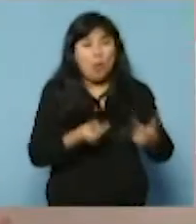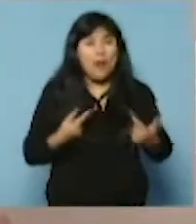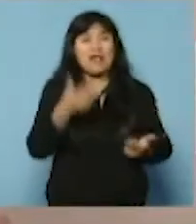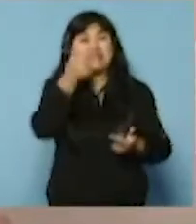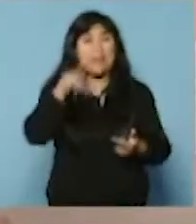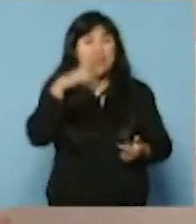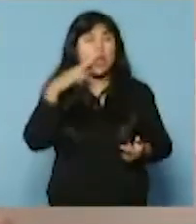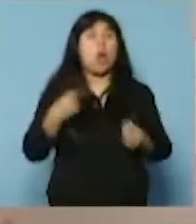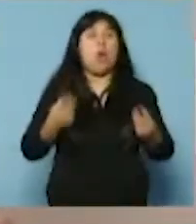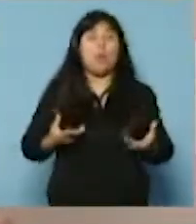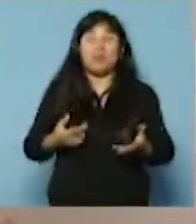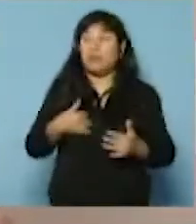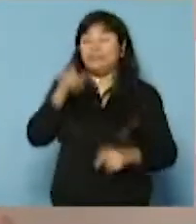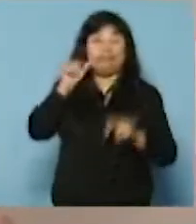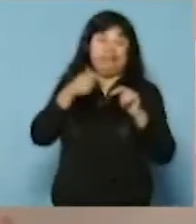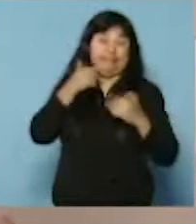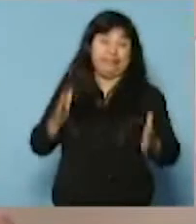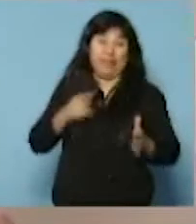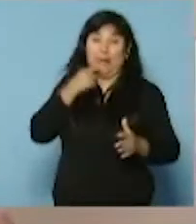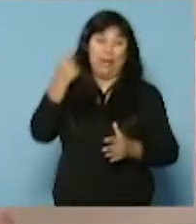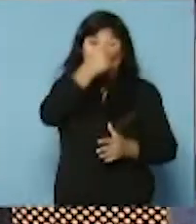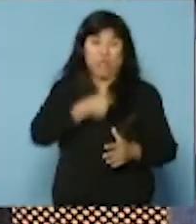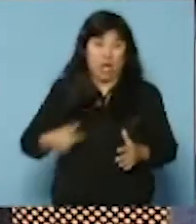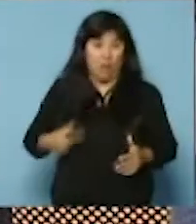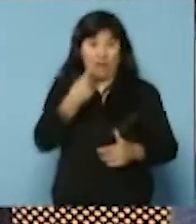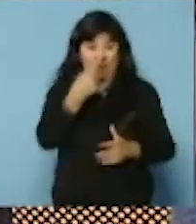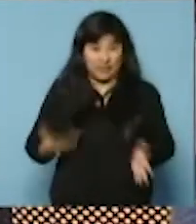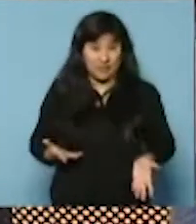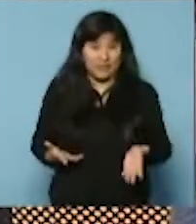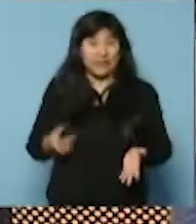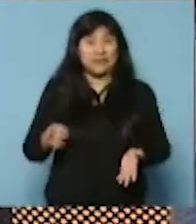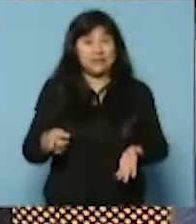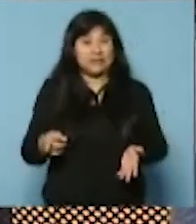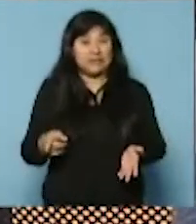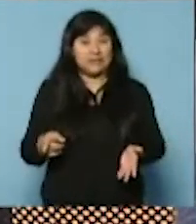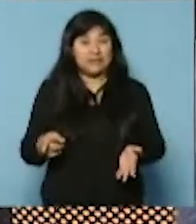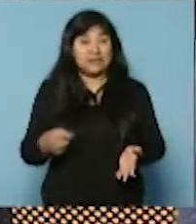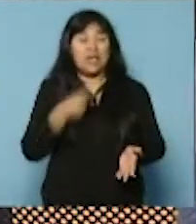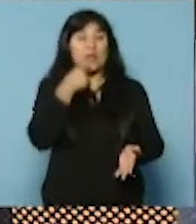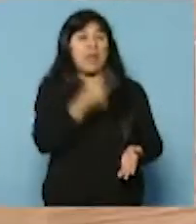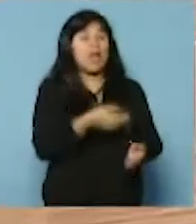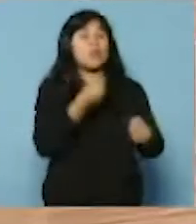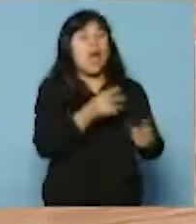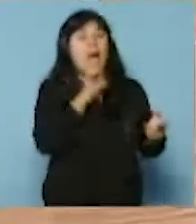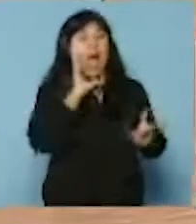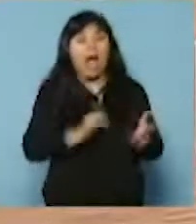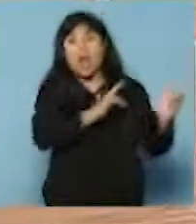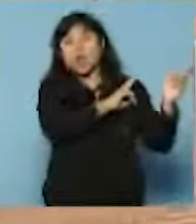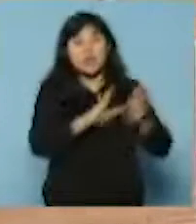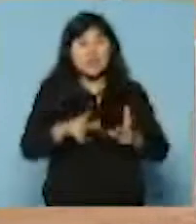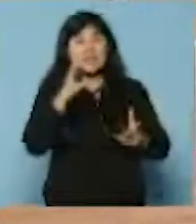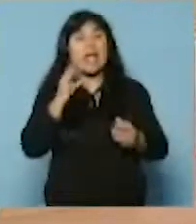desarrollo han tenido alguna respuesta si nosotros hemos tenido este mediante de la red de comedores nosotros este